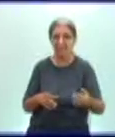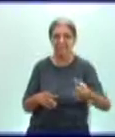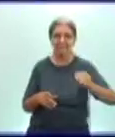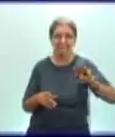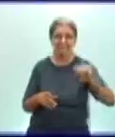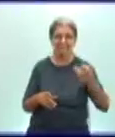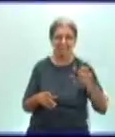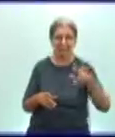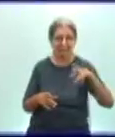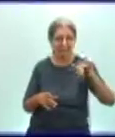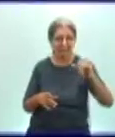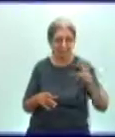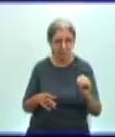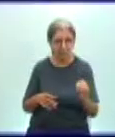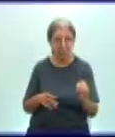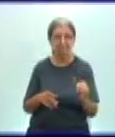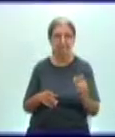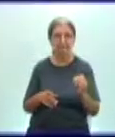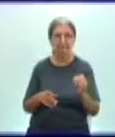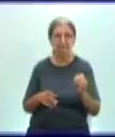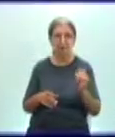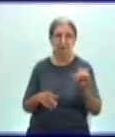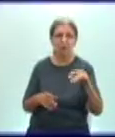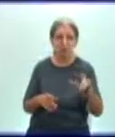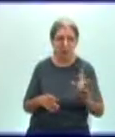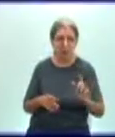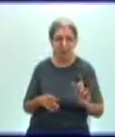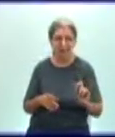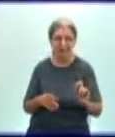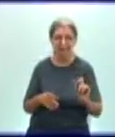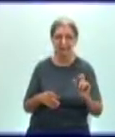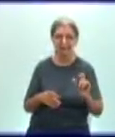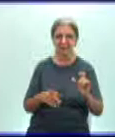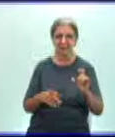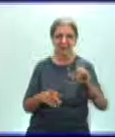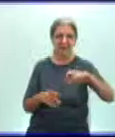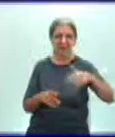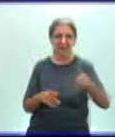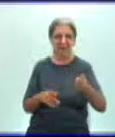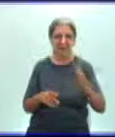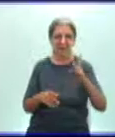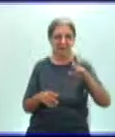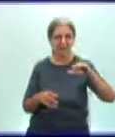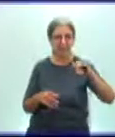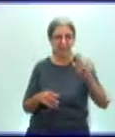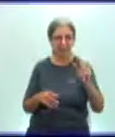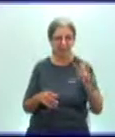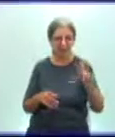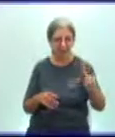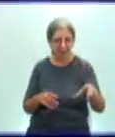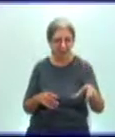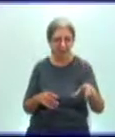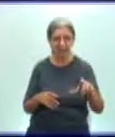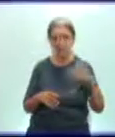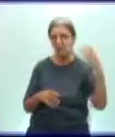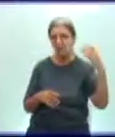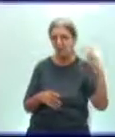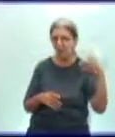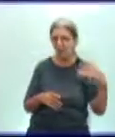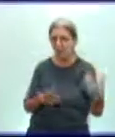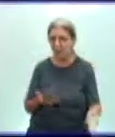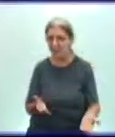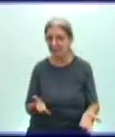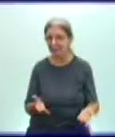Uruguay. Gabriel García Márquez, de Colombia. Mire cómo estos recorren todo el continente, desde el Río Bravo hasta